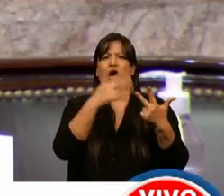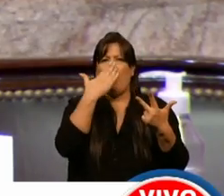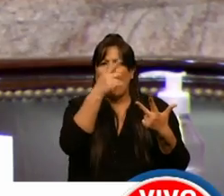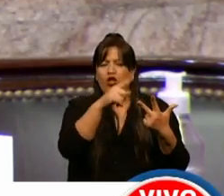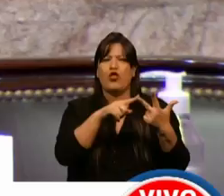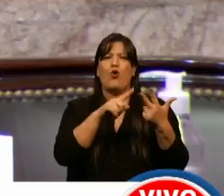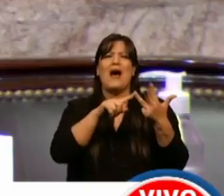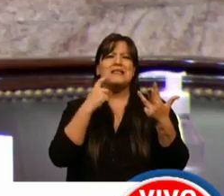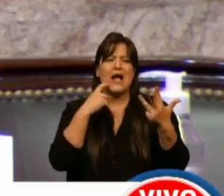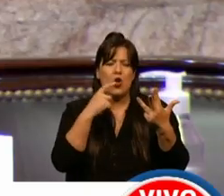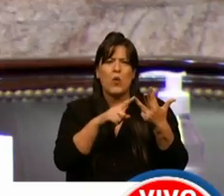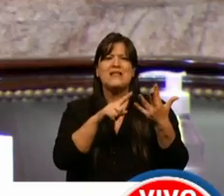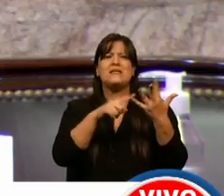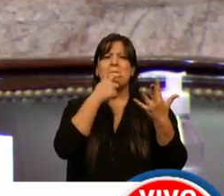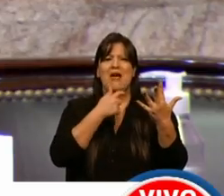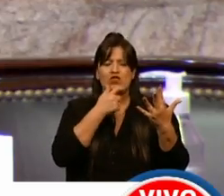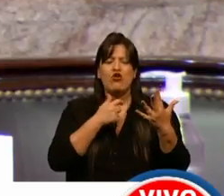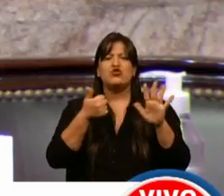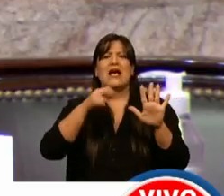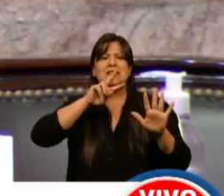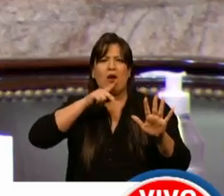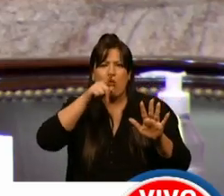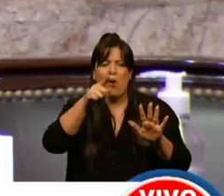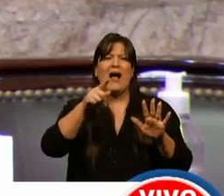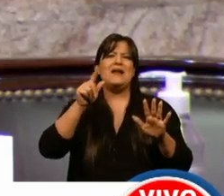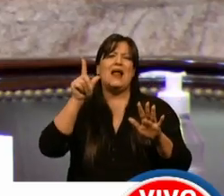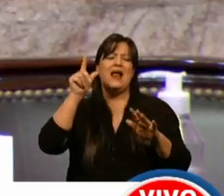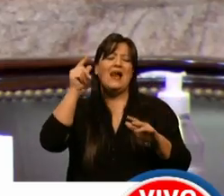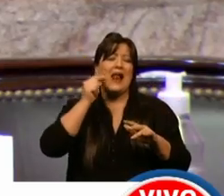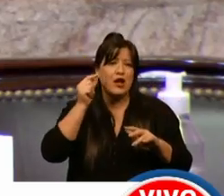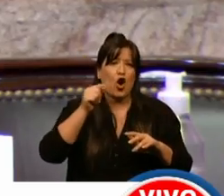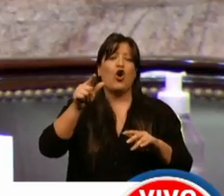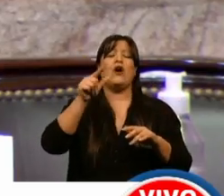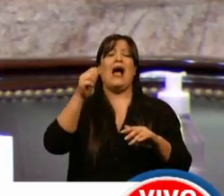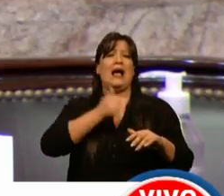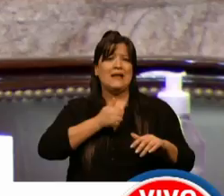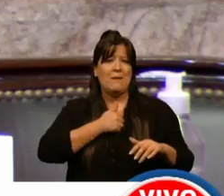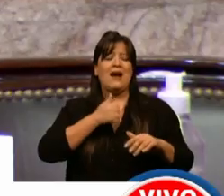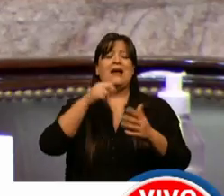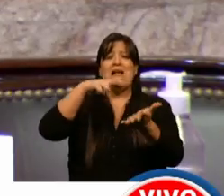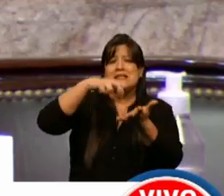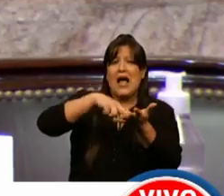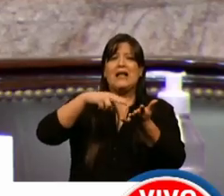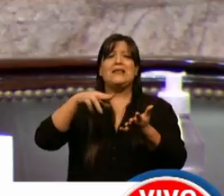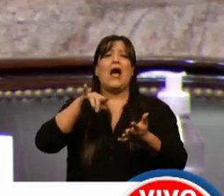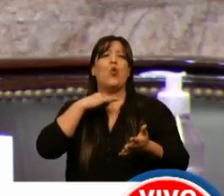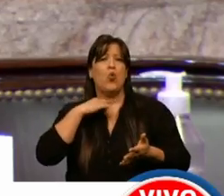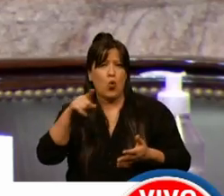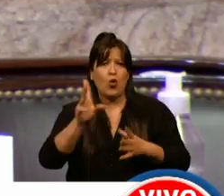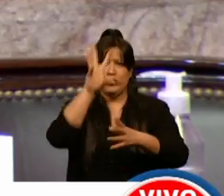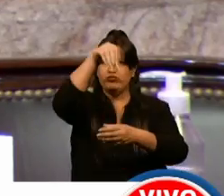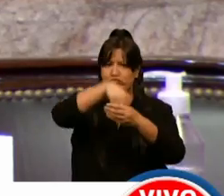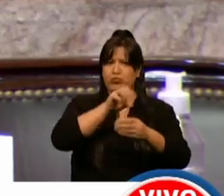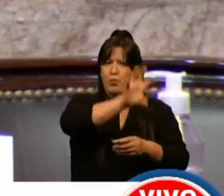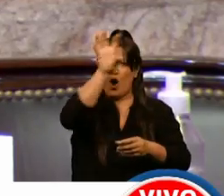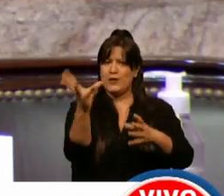san luis mendoza san juan la rioja catamarca salta y jujuy incorporando de